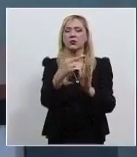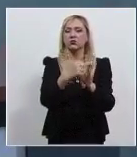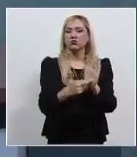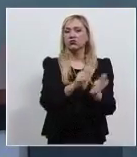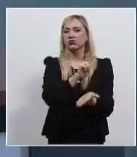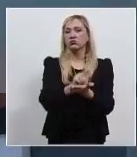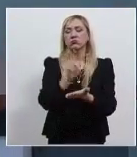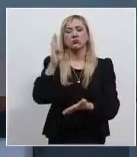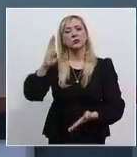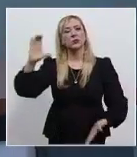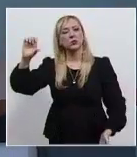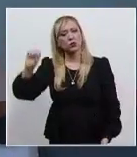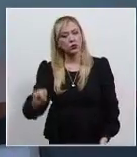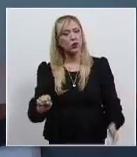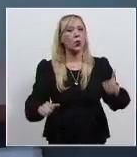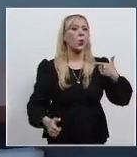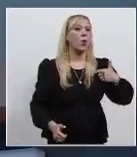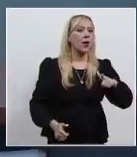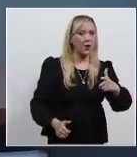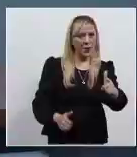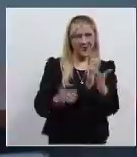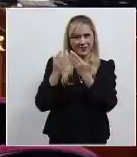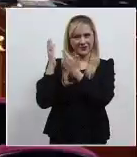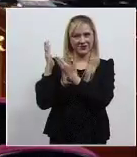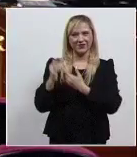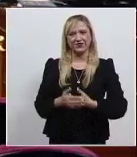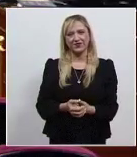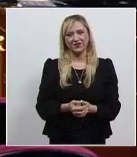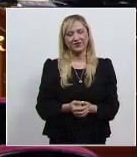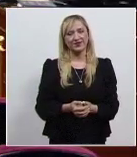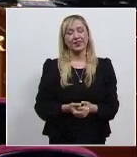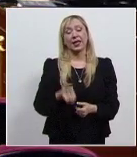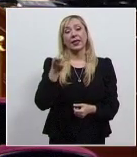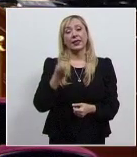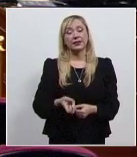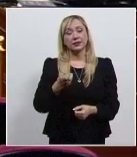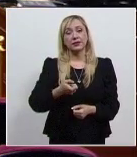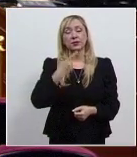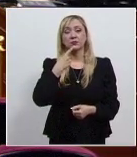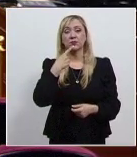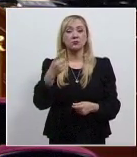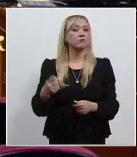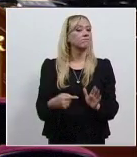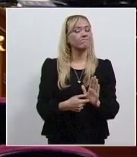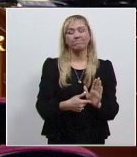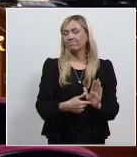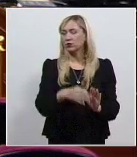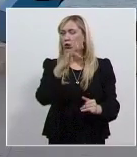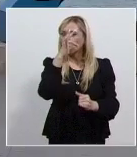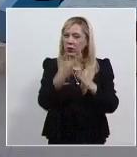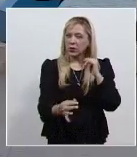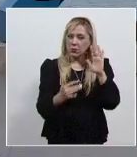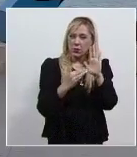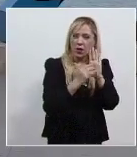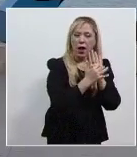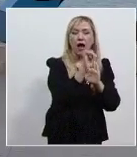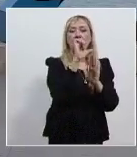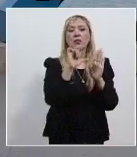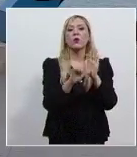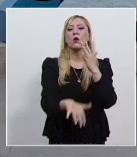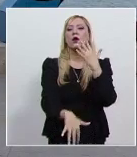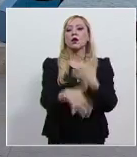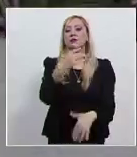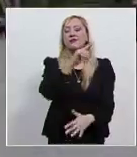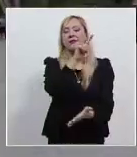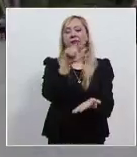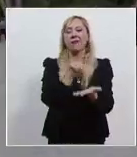California Sur y de Guanajuato. Esta semana el Pleno de la Corte declaró la invalidez del último párrafo del artículo 15 de